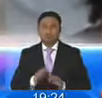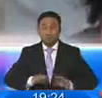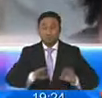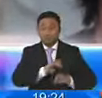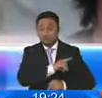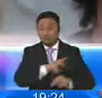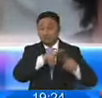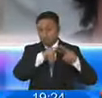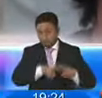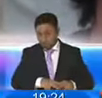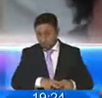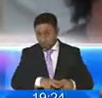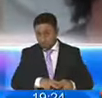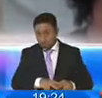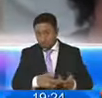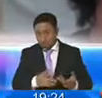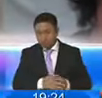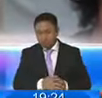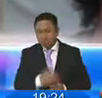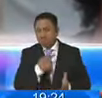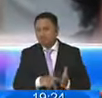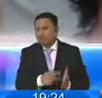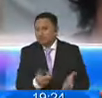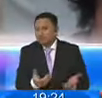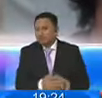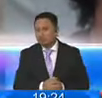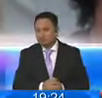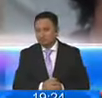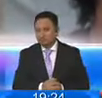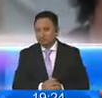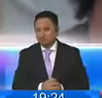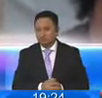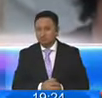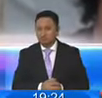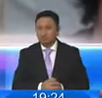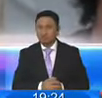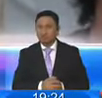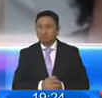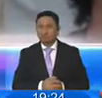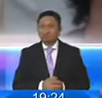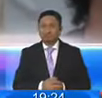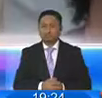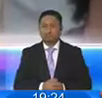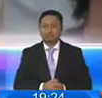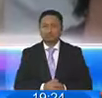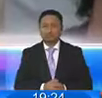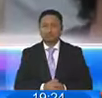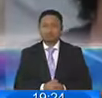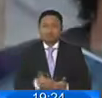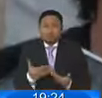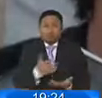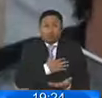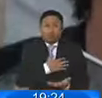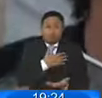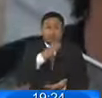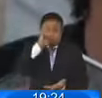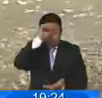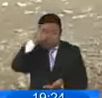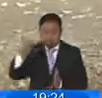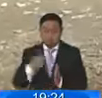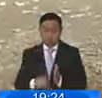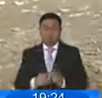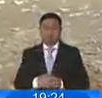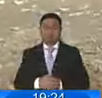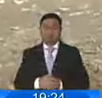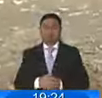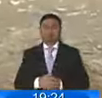y para ver qué es lo que hay, qué de verdad hay, porque del resto desconocemos de toda esta situación. La